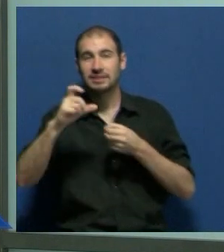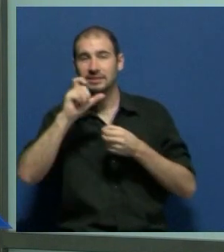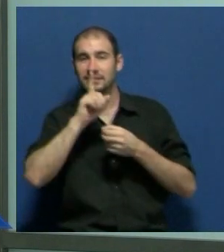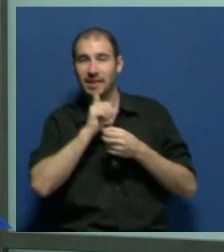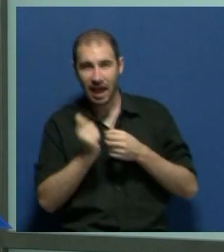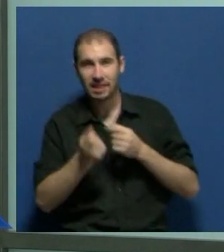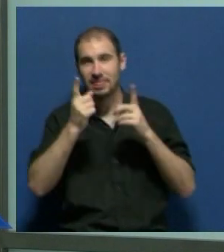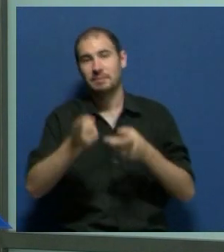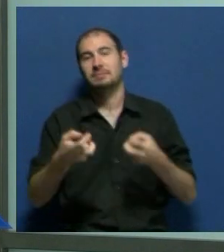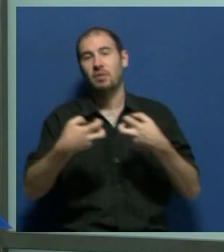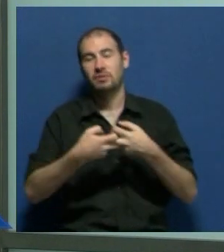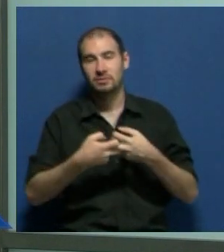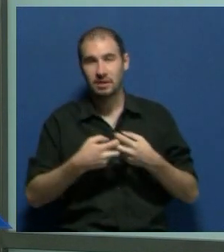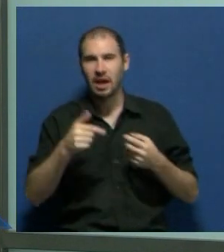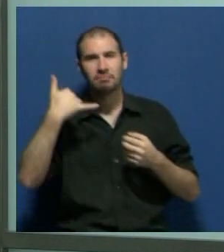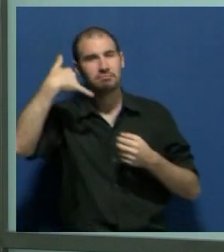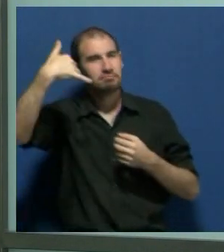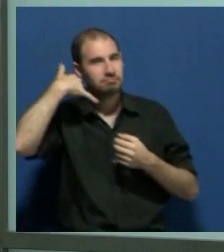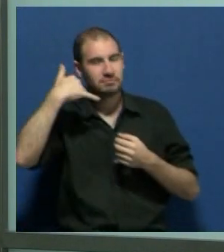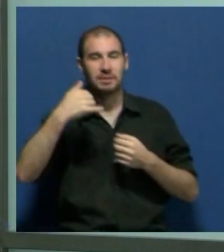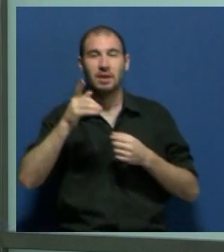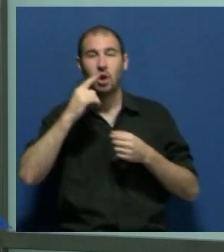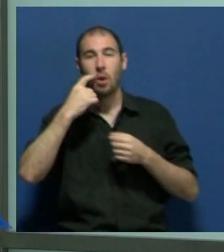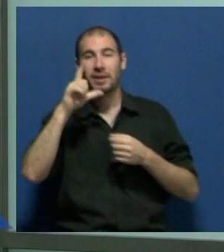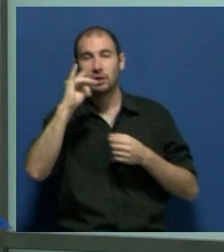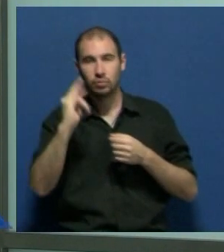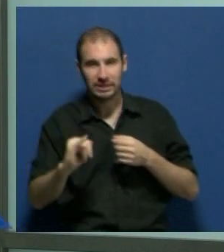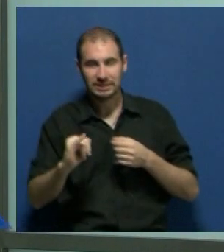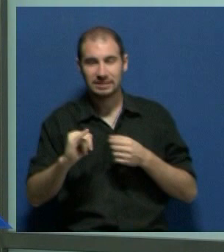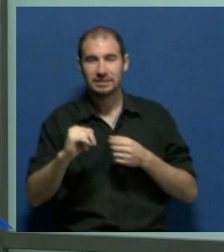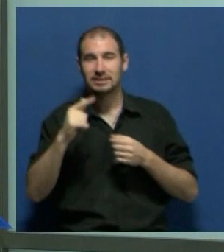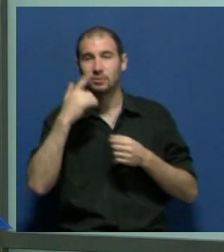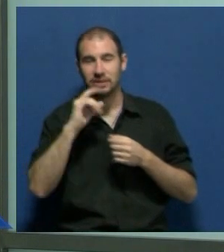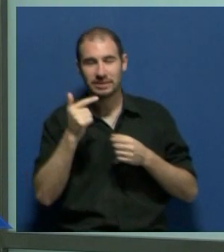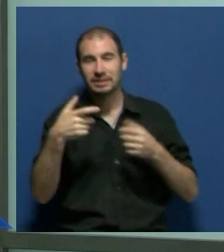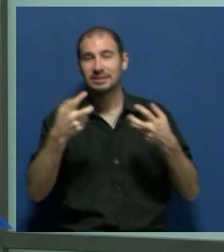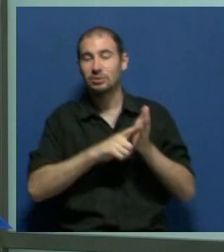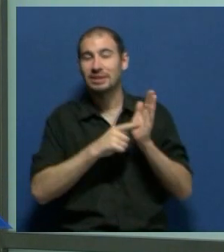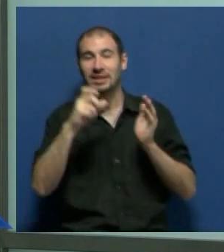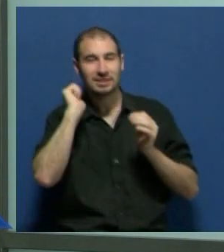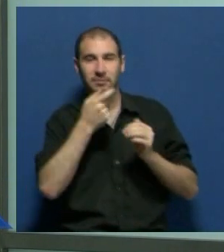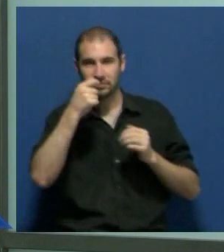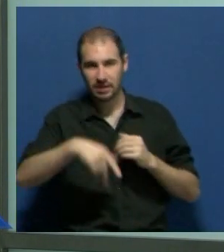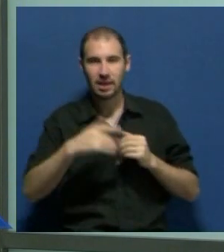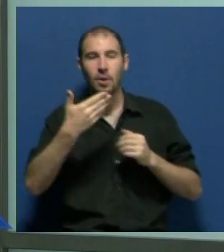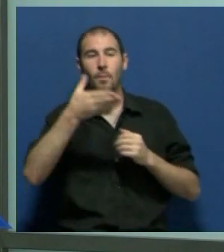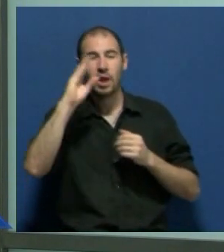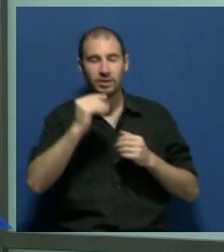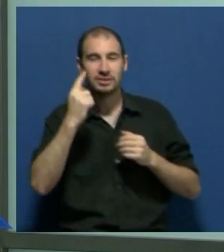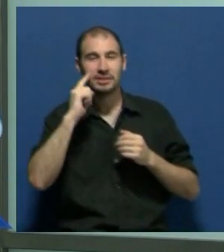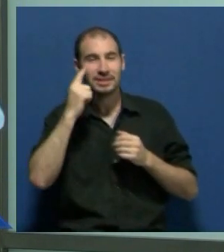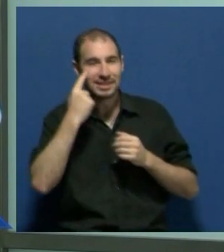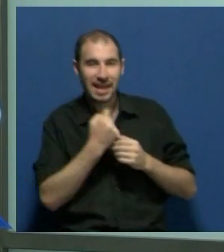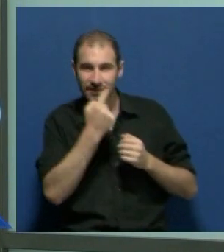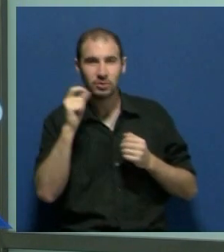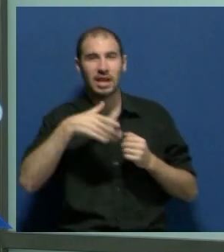CTA y los gremios docentes. Estoy en comunicación telefónica con Luis Márquez, el titular de la CGT en la provincia de Mendoza. Luis, buenas noches. Ignacio